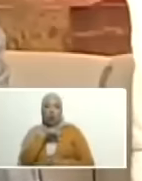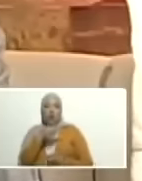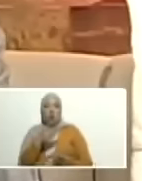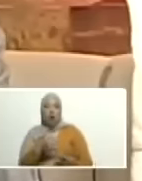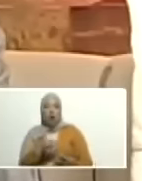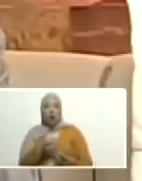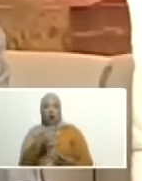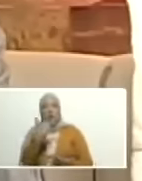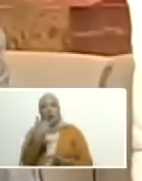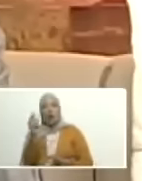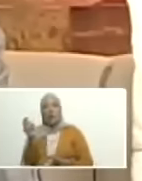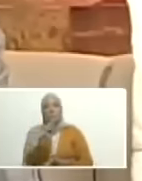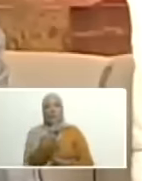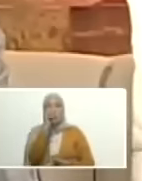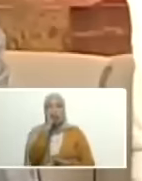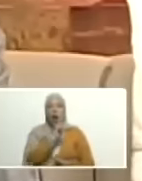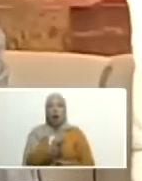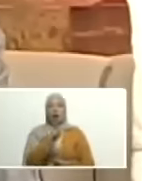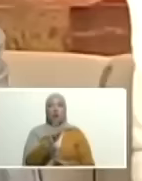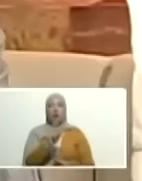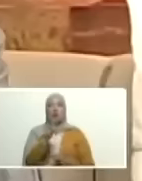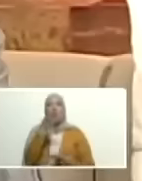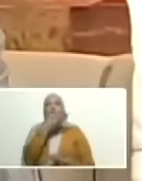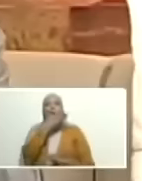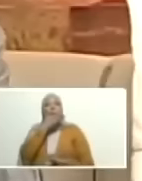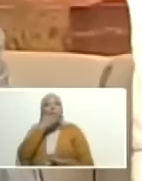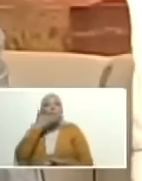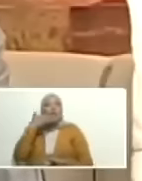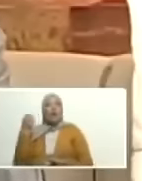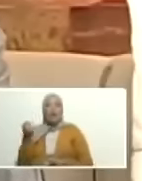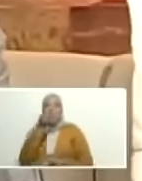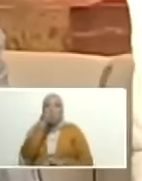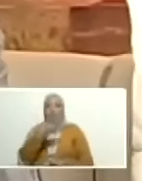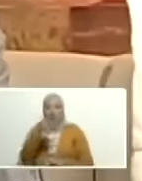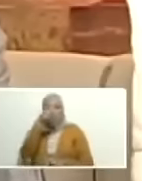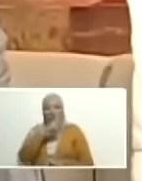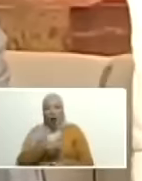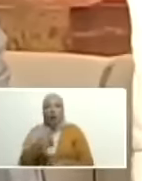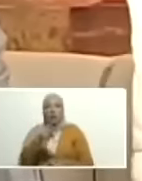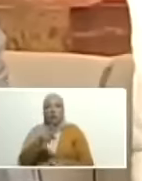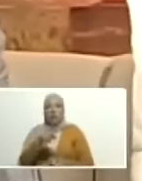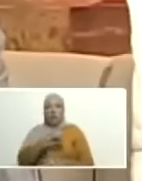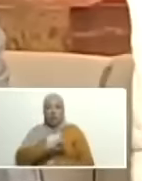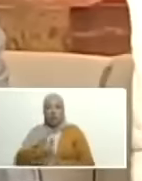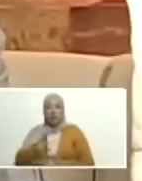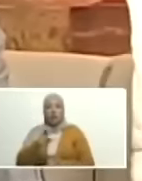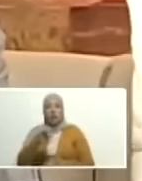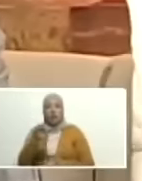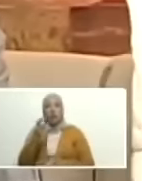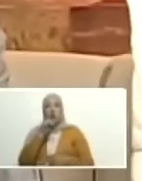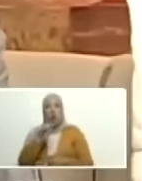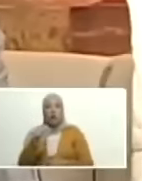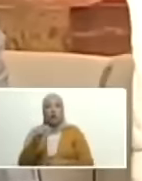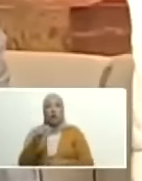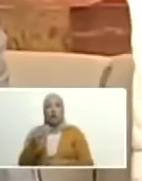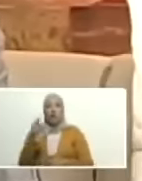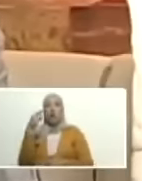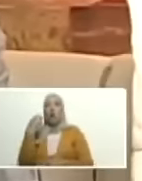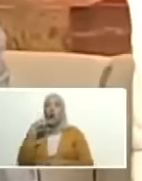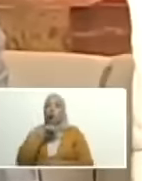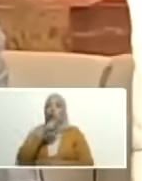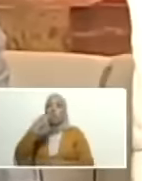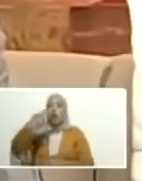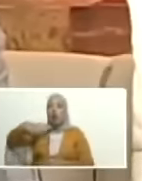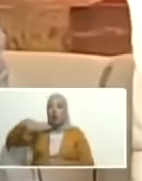Y los tres meses del año van a ser los mejores de un buen año. Se los digo, se los anuncio. Octubre,